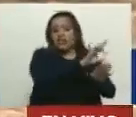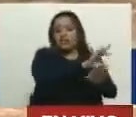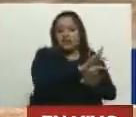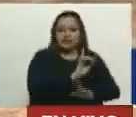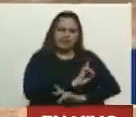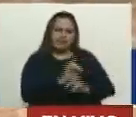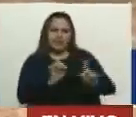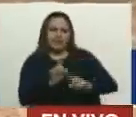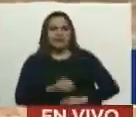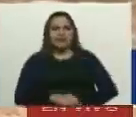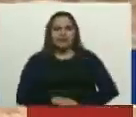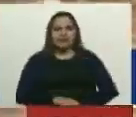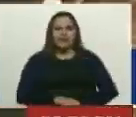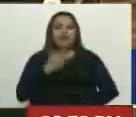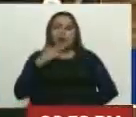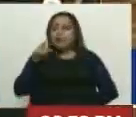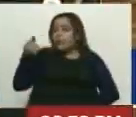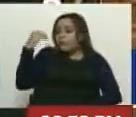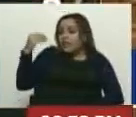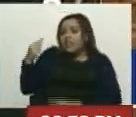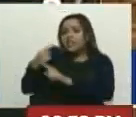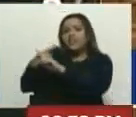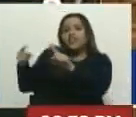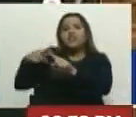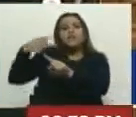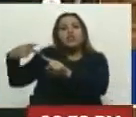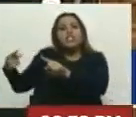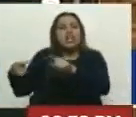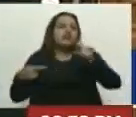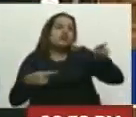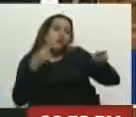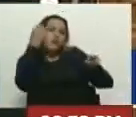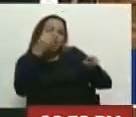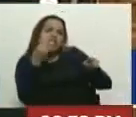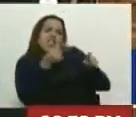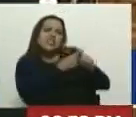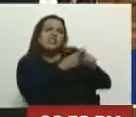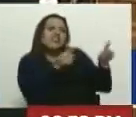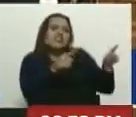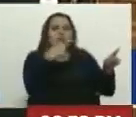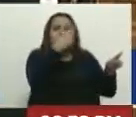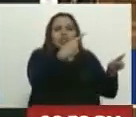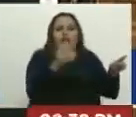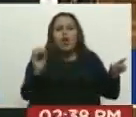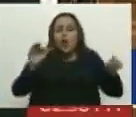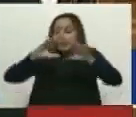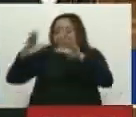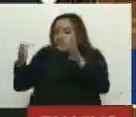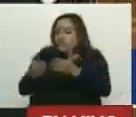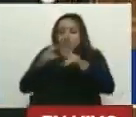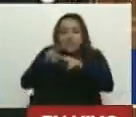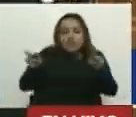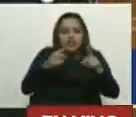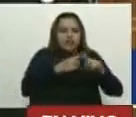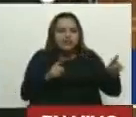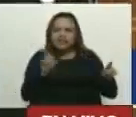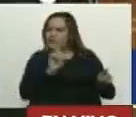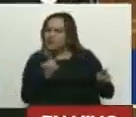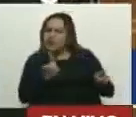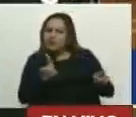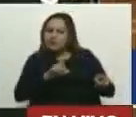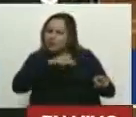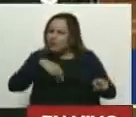caso de que si tú piensas de una manera diferente en el área política, o si tú tienes una cosmovisión diferente a la que tengo yo. Eso no es lo que